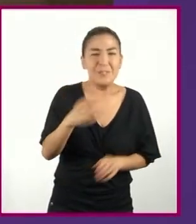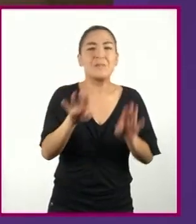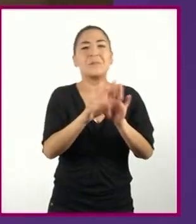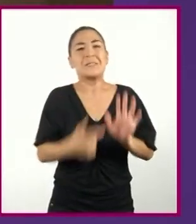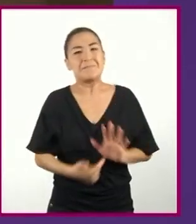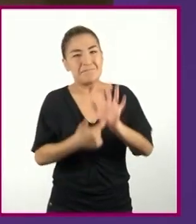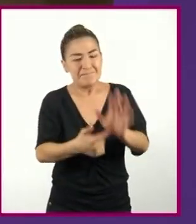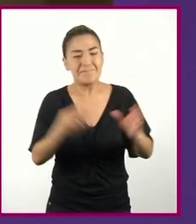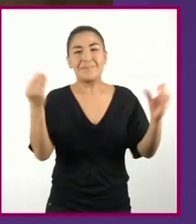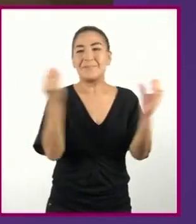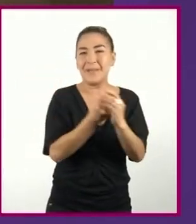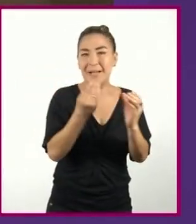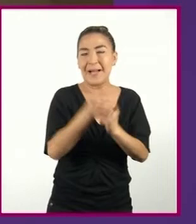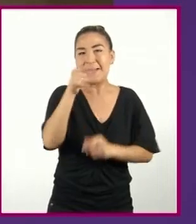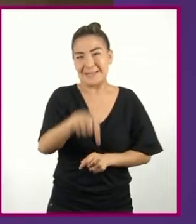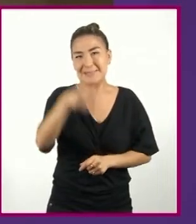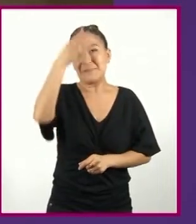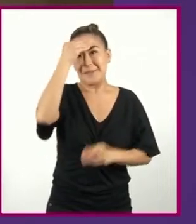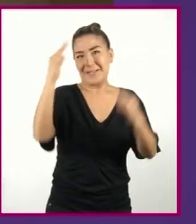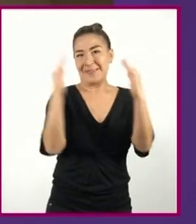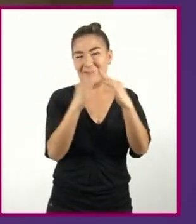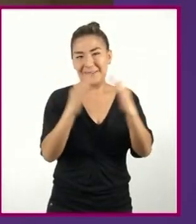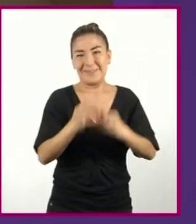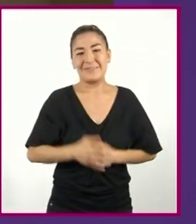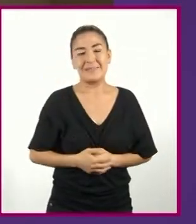dedicación a las clases de Aprende en Casa.